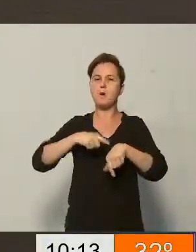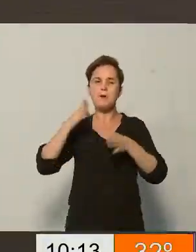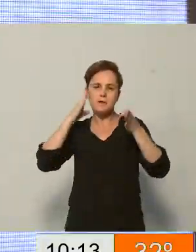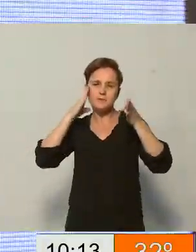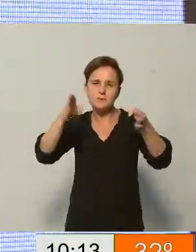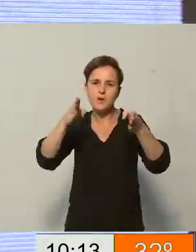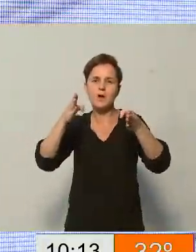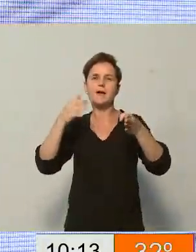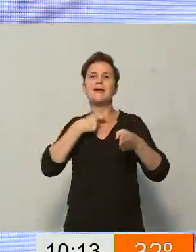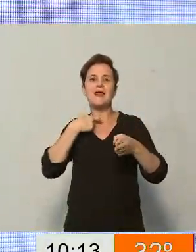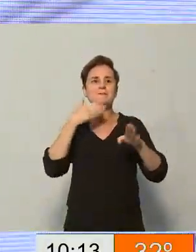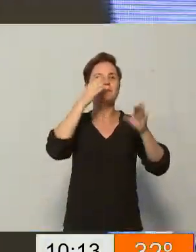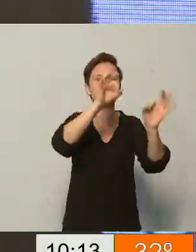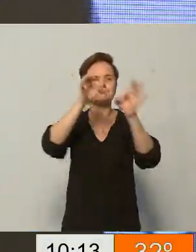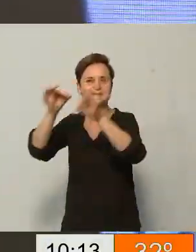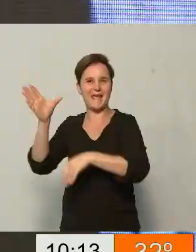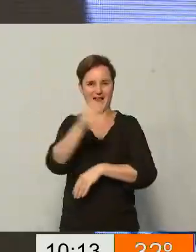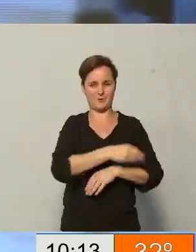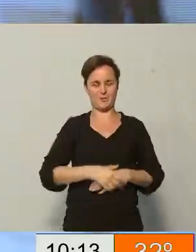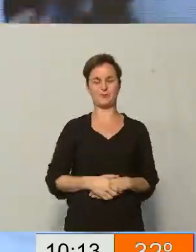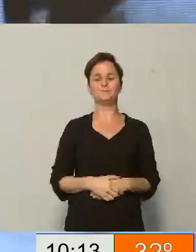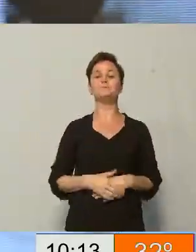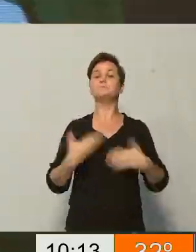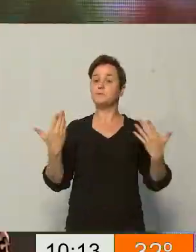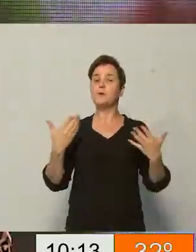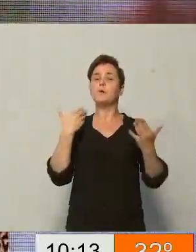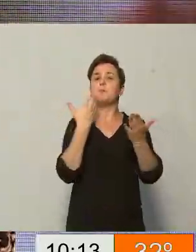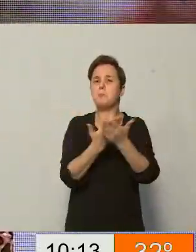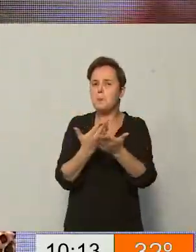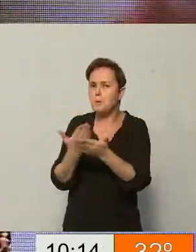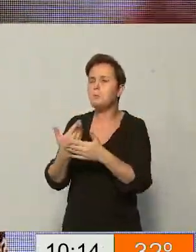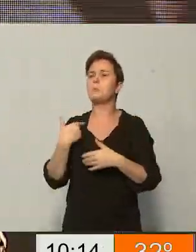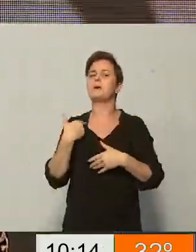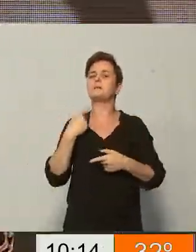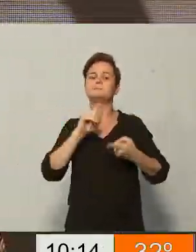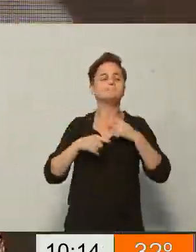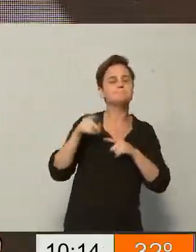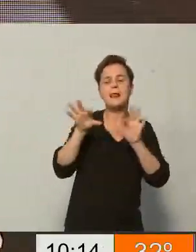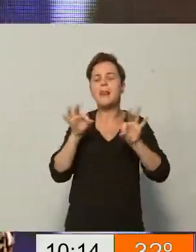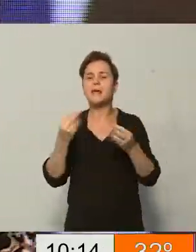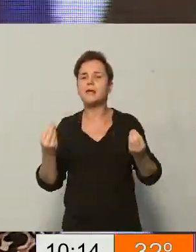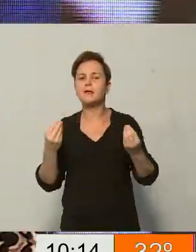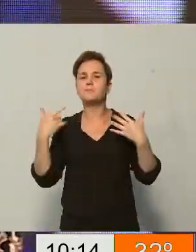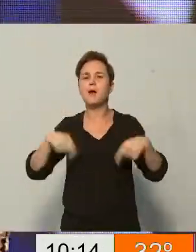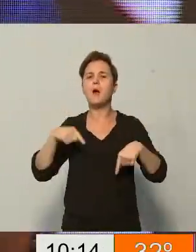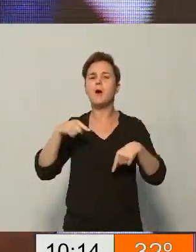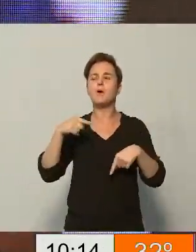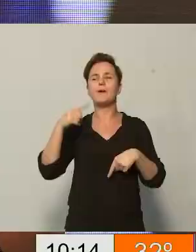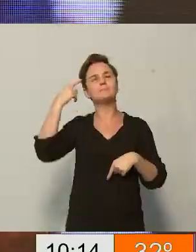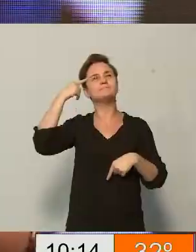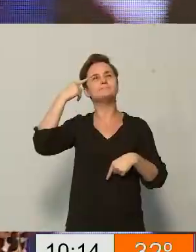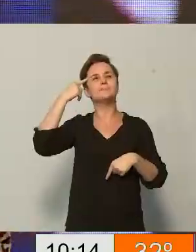que estamos tratando de sus casas. Y hablando de propuestas y hablando de elecciones, ahora te invito a que hagamos un viaje